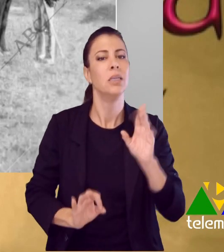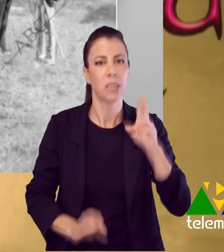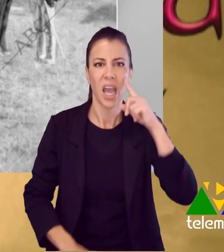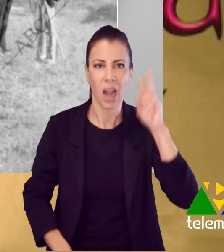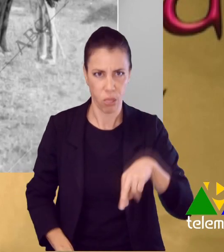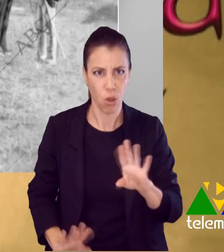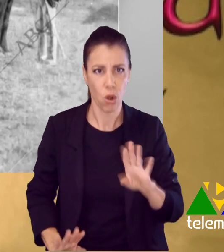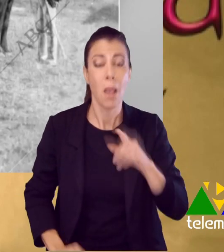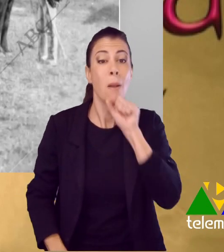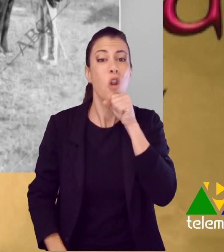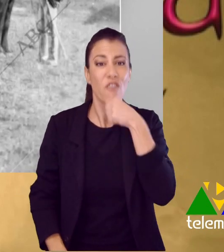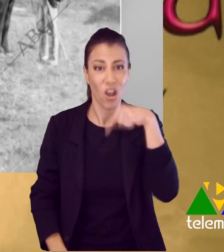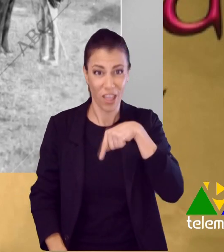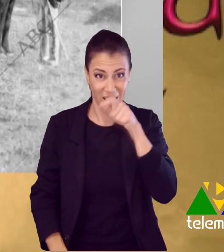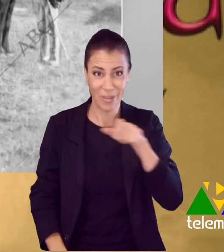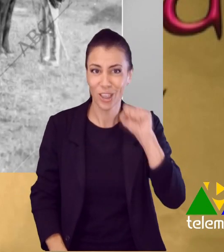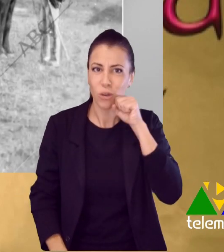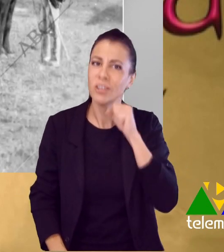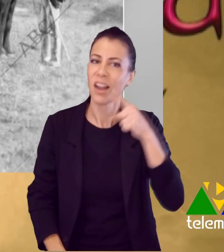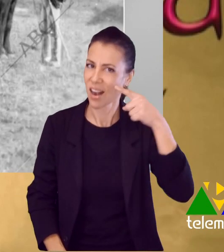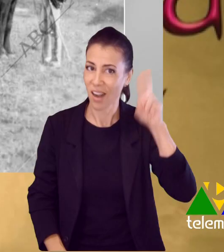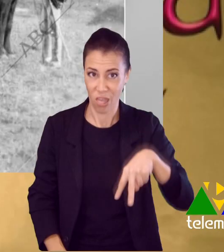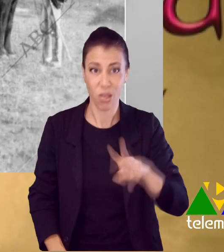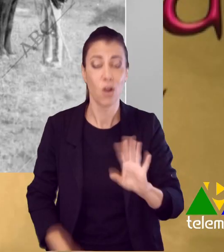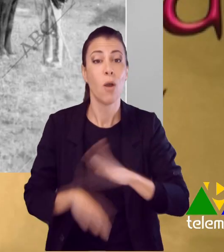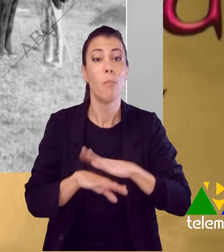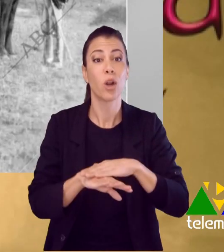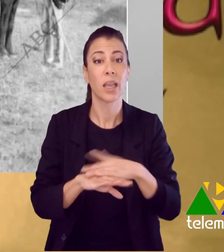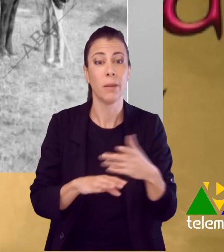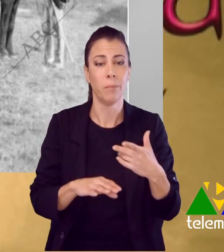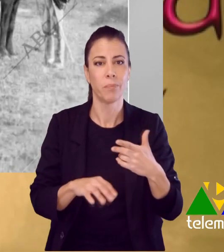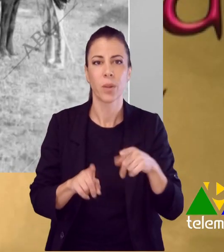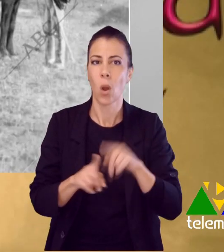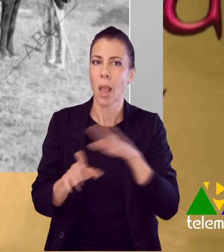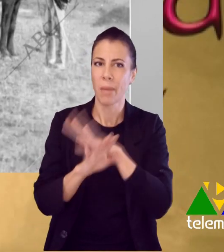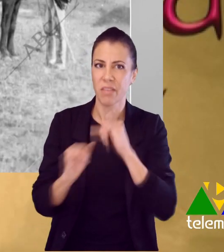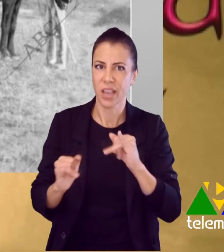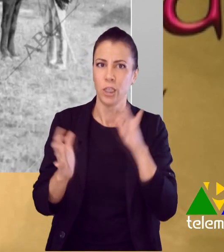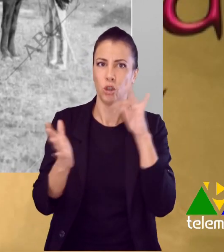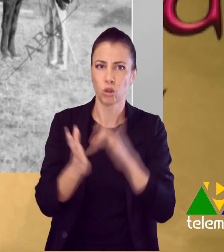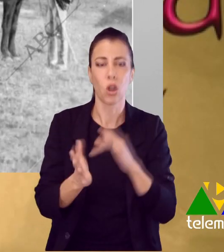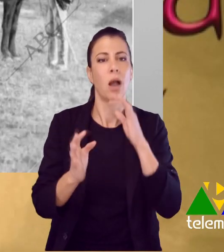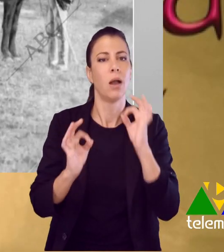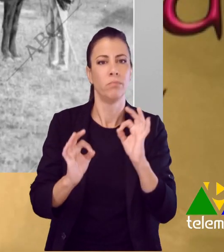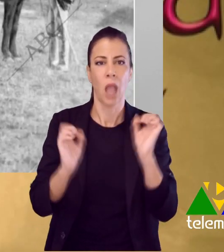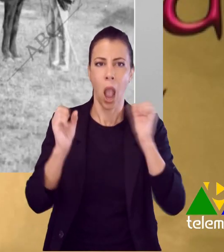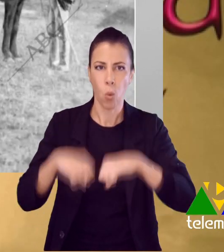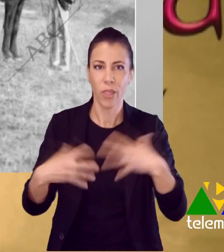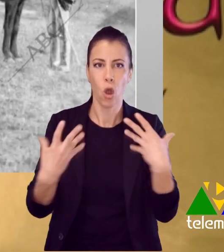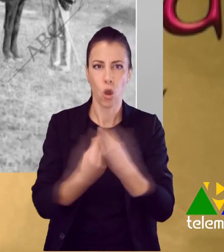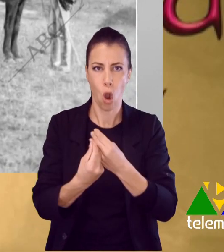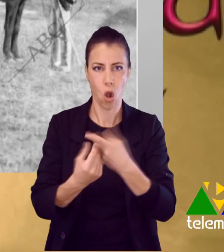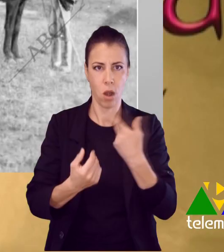los viejos motrileños tenían razón. Porque al pacificar, al llegar a un acuerdo, un tratado con el sultán de